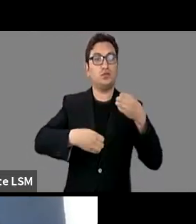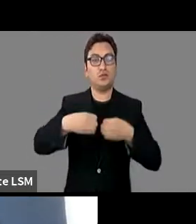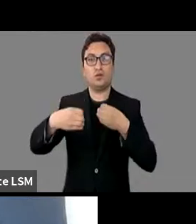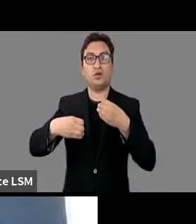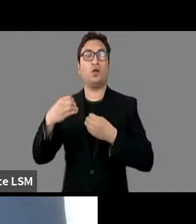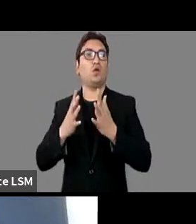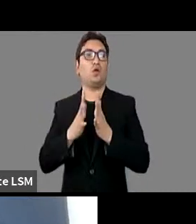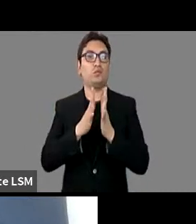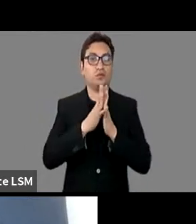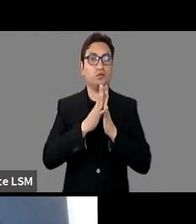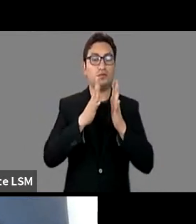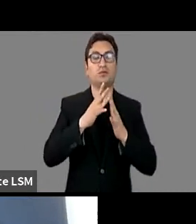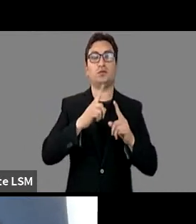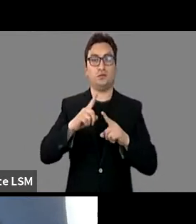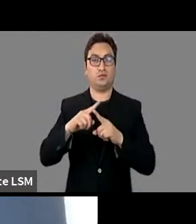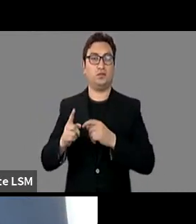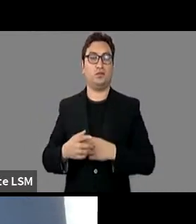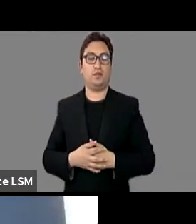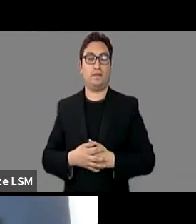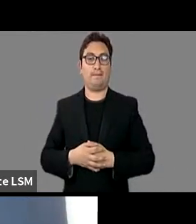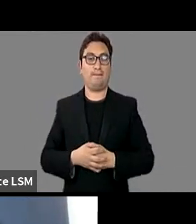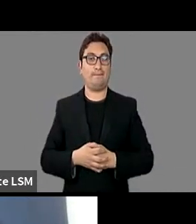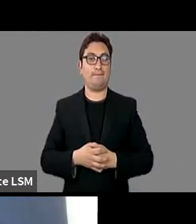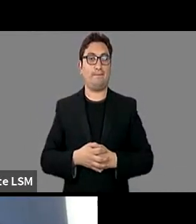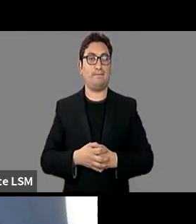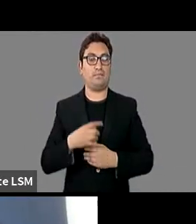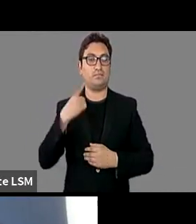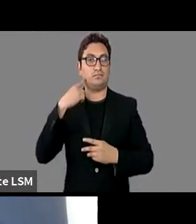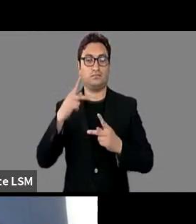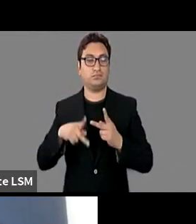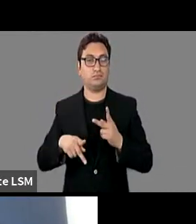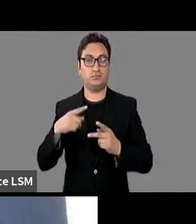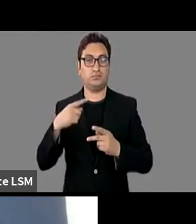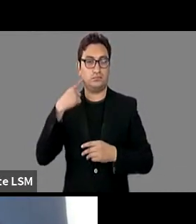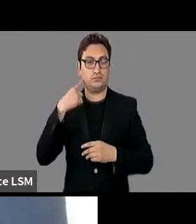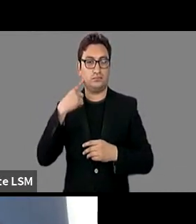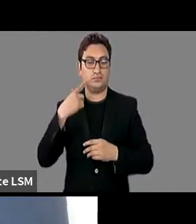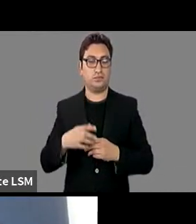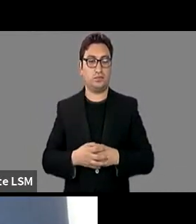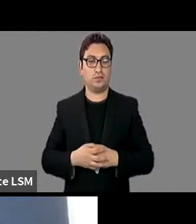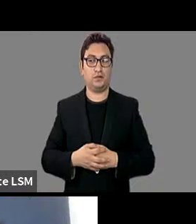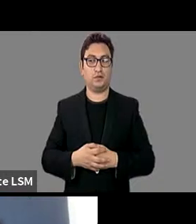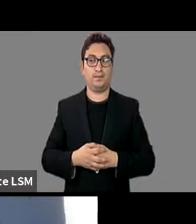organigrama en cuanto a la Dirección de Estadística no contempla esta